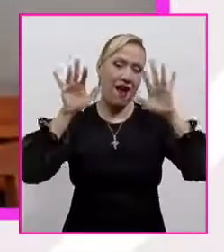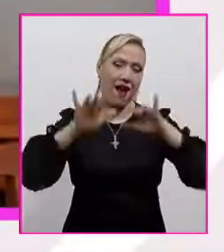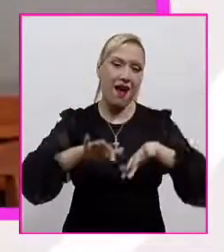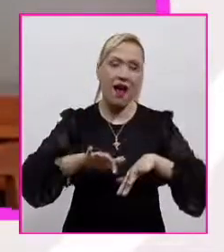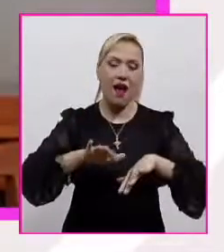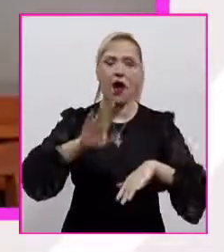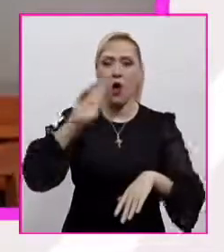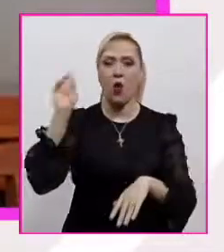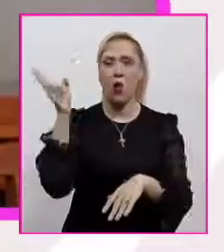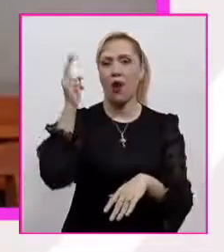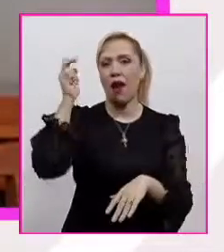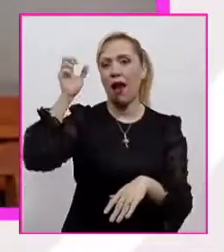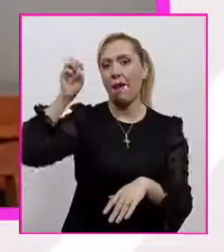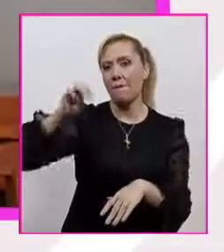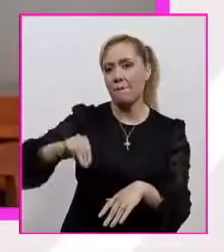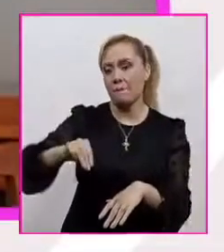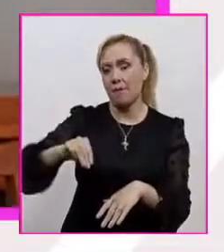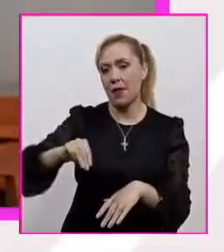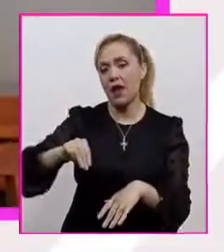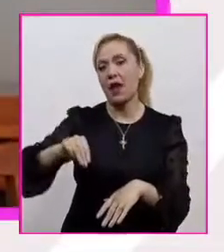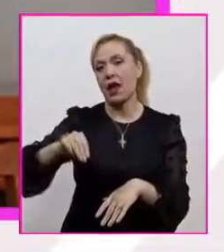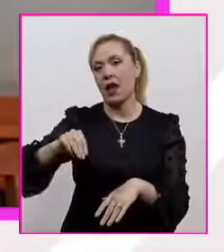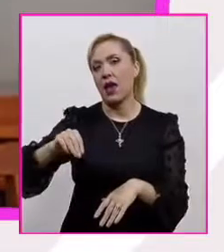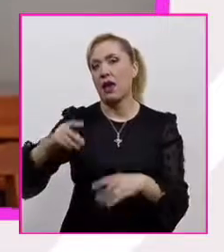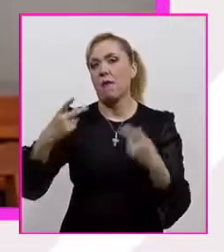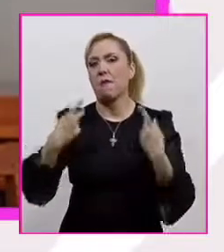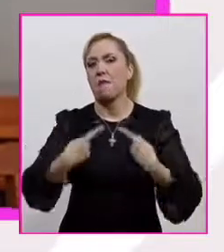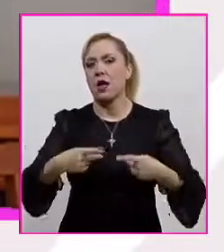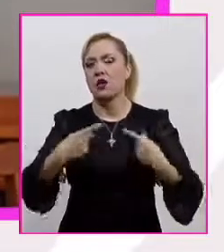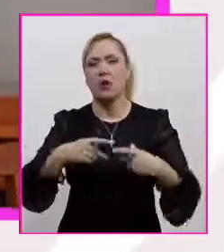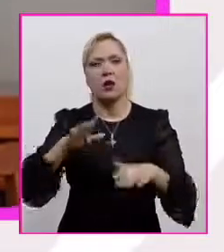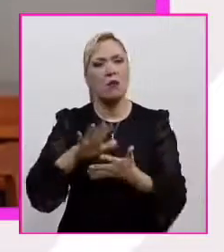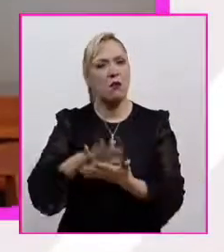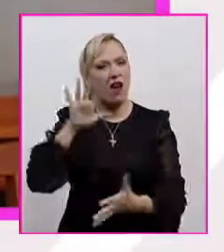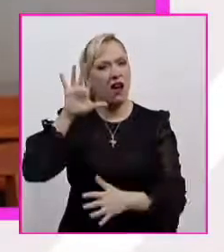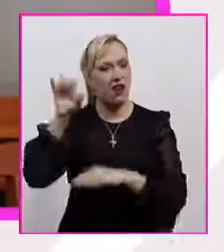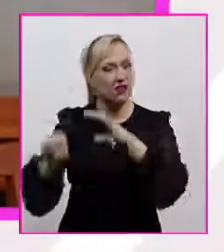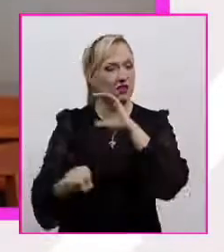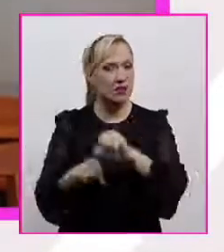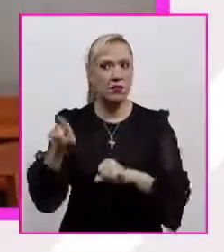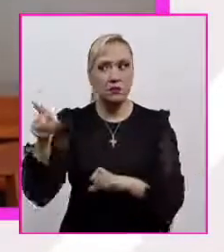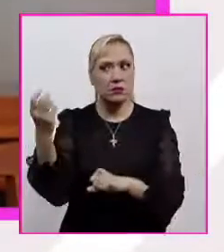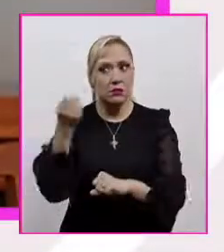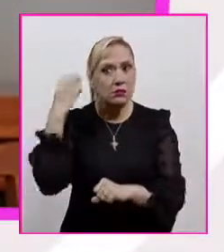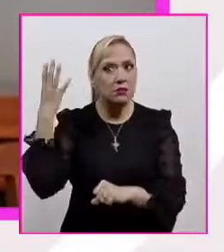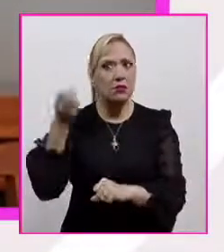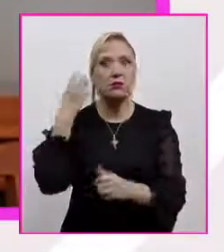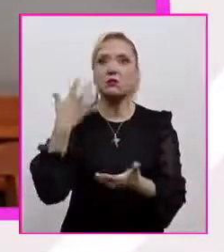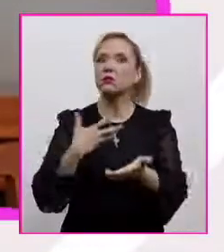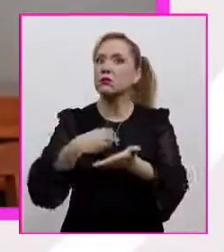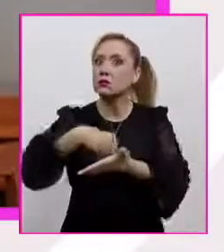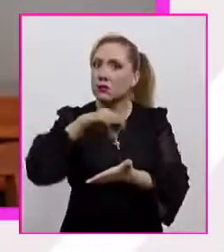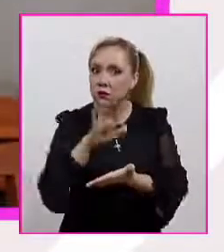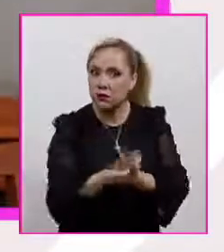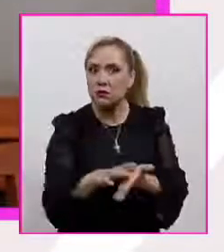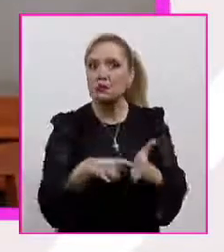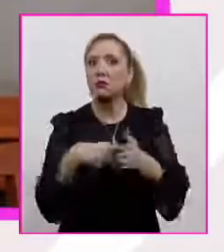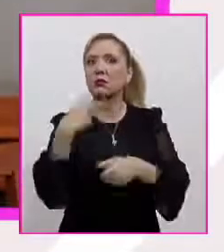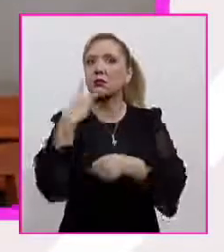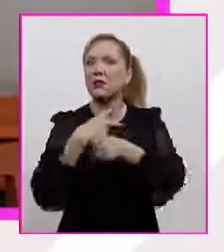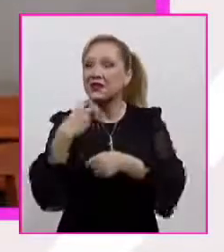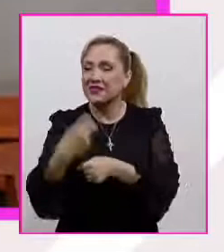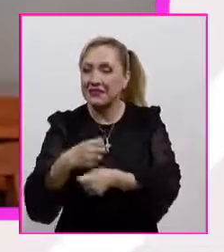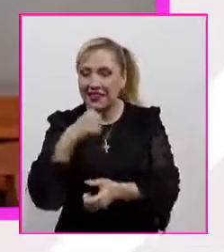en la UNAM. Y sí, a las personas que más detuvieron, que eran ponentes ya con las mesas registradas,